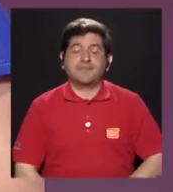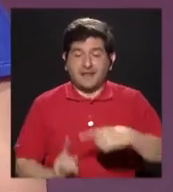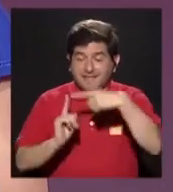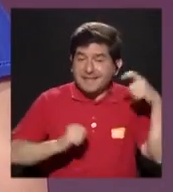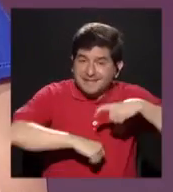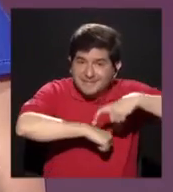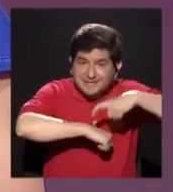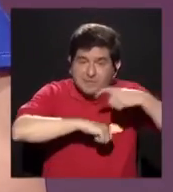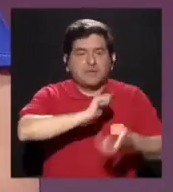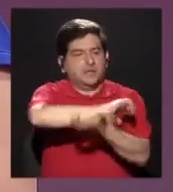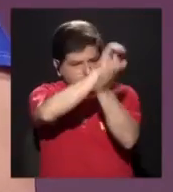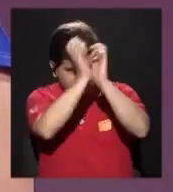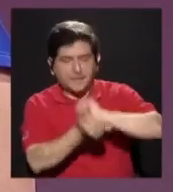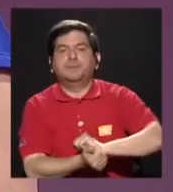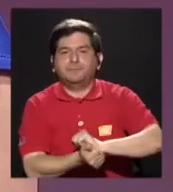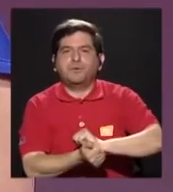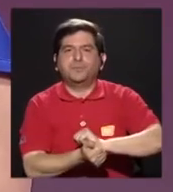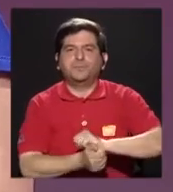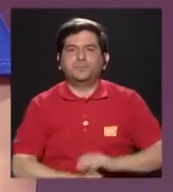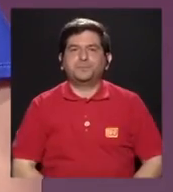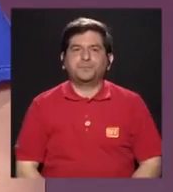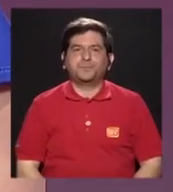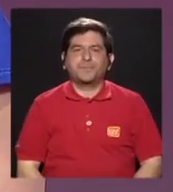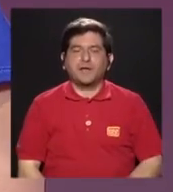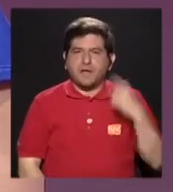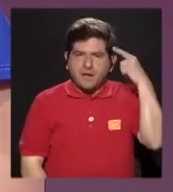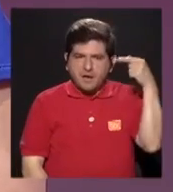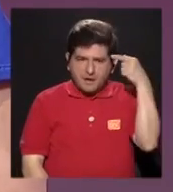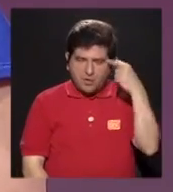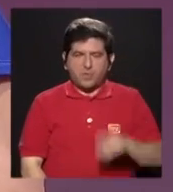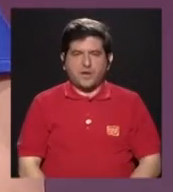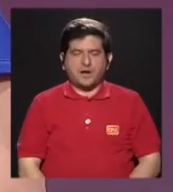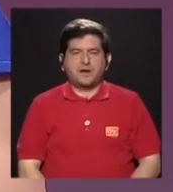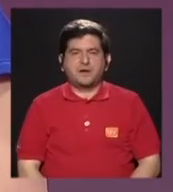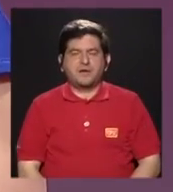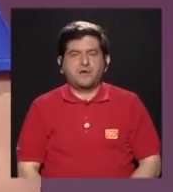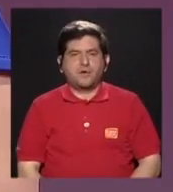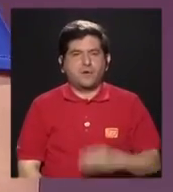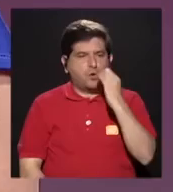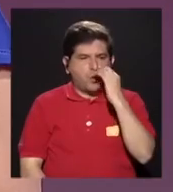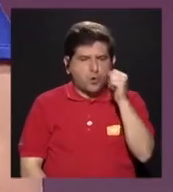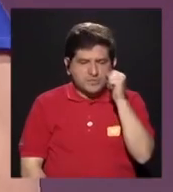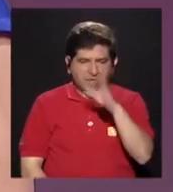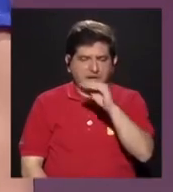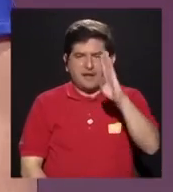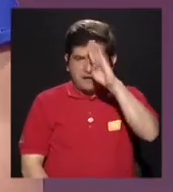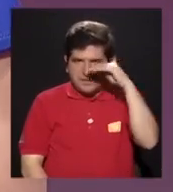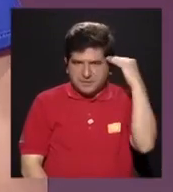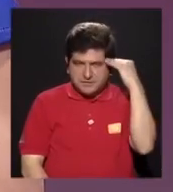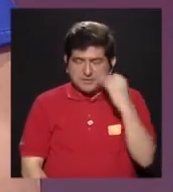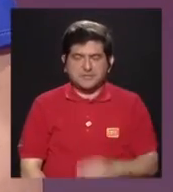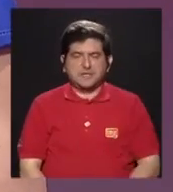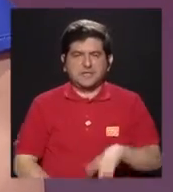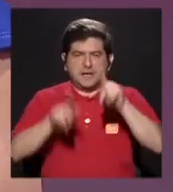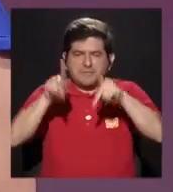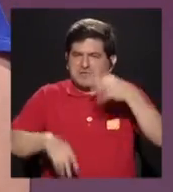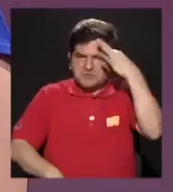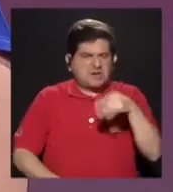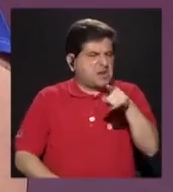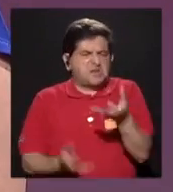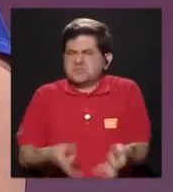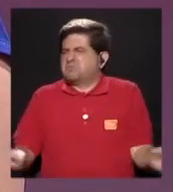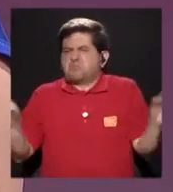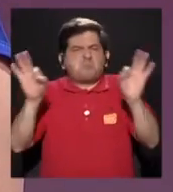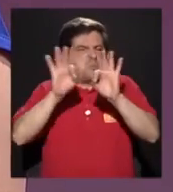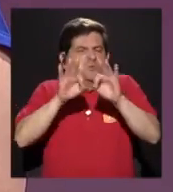de allí hubo un cambio porque durante la administración arias y chinchilla si no me equivoco a alguien se le ocurrió que no era tan importante